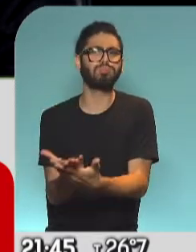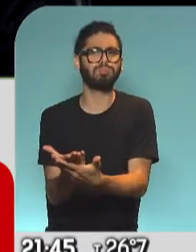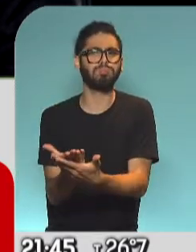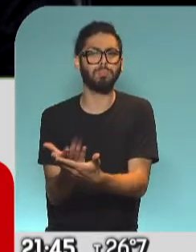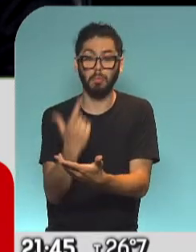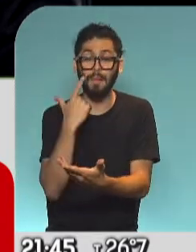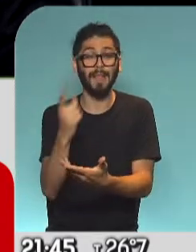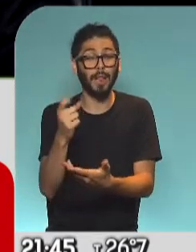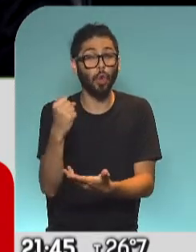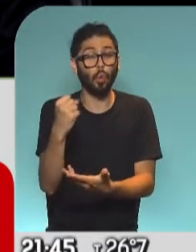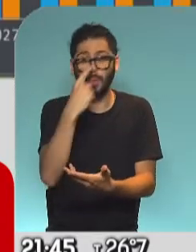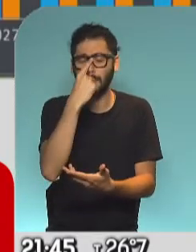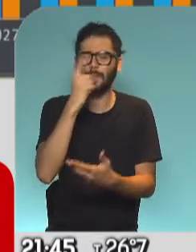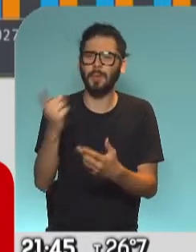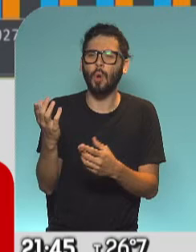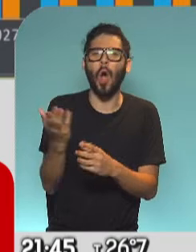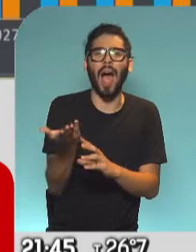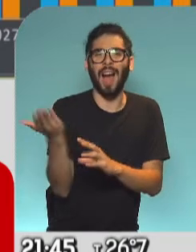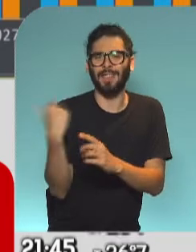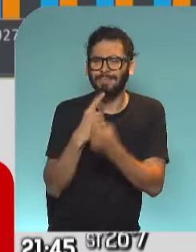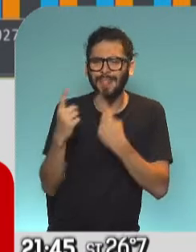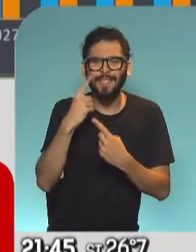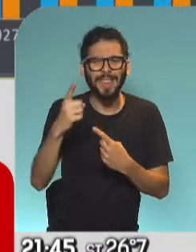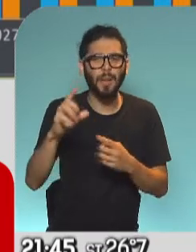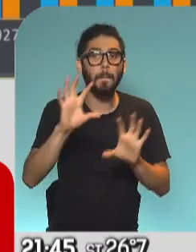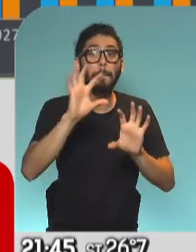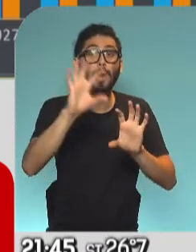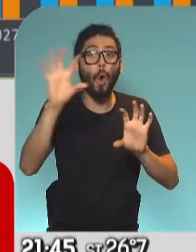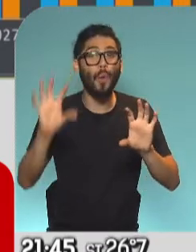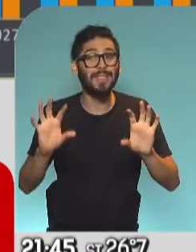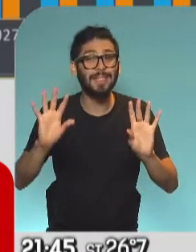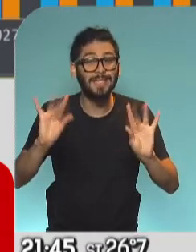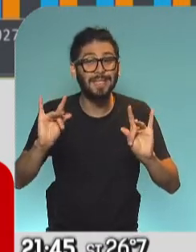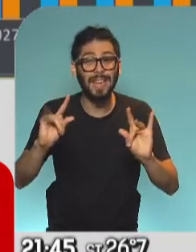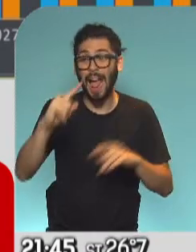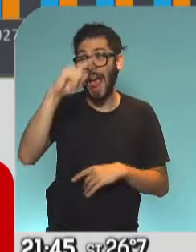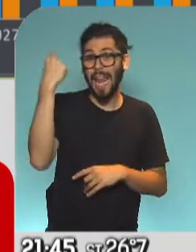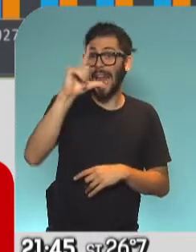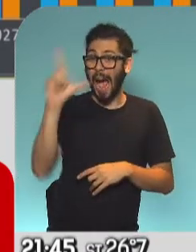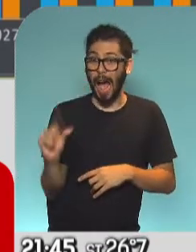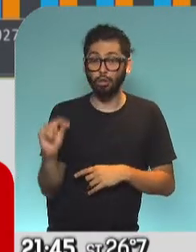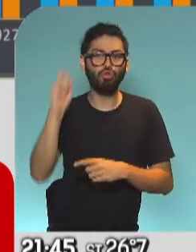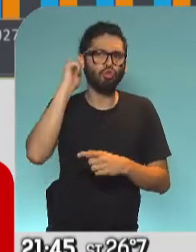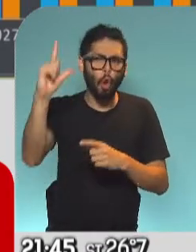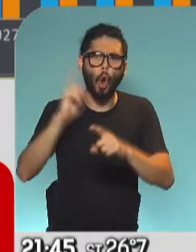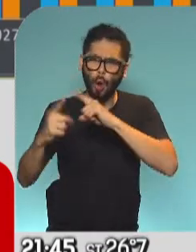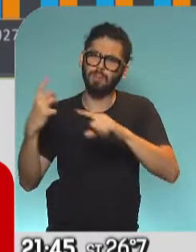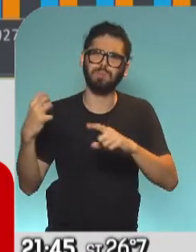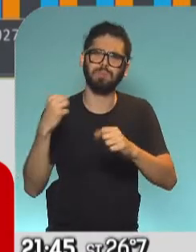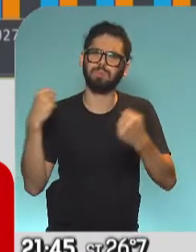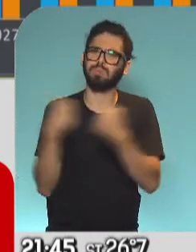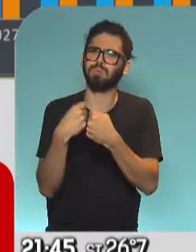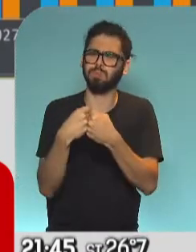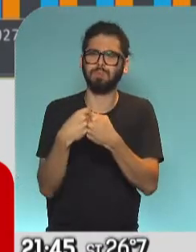vos la dificultad, también te lo comentaba fuera del aire, fíjate vos la dificultad que están teniendo las provincias. Nación logró este acuerdo, se pensaba que eso le abría la puerta a